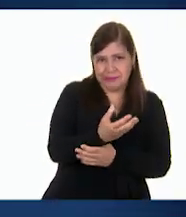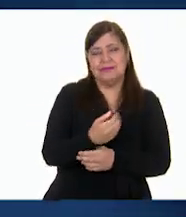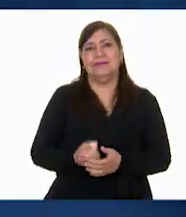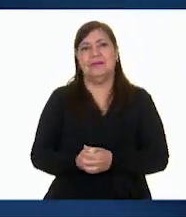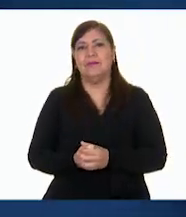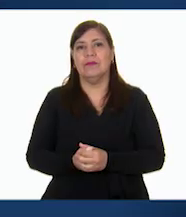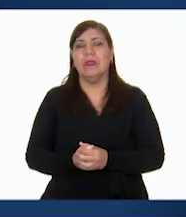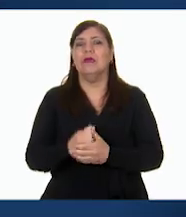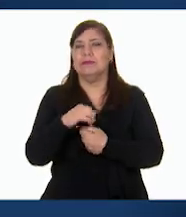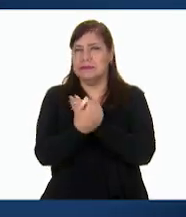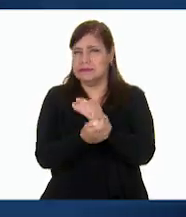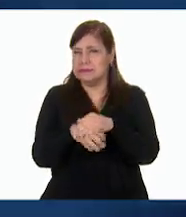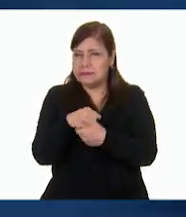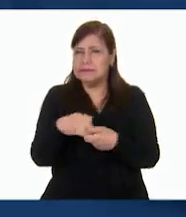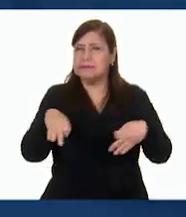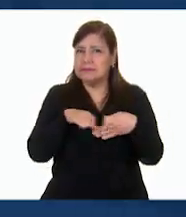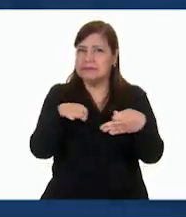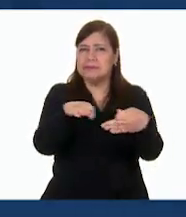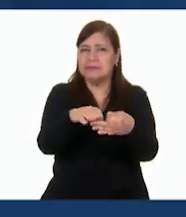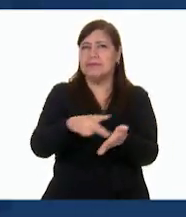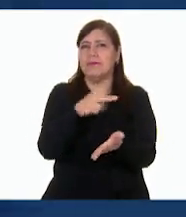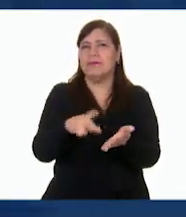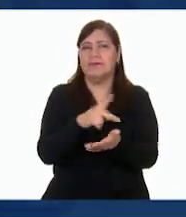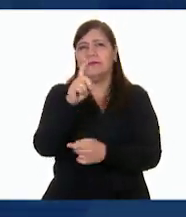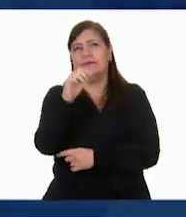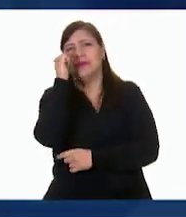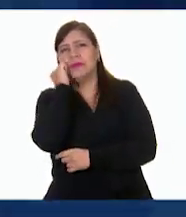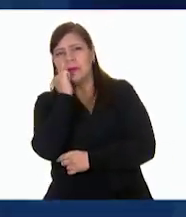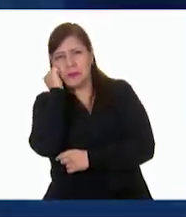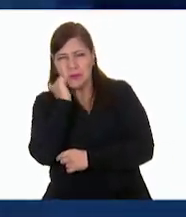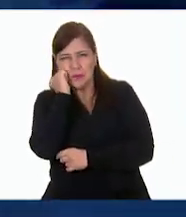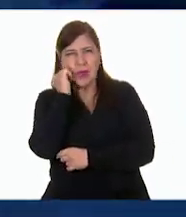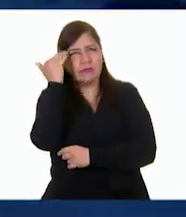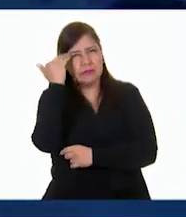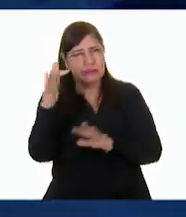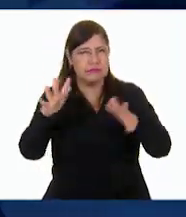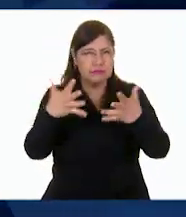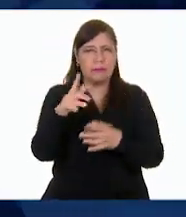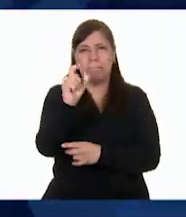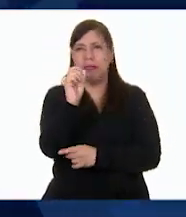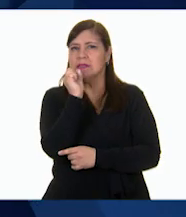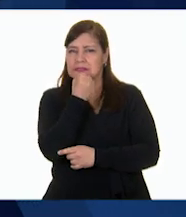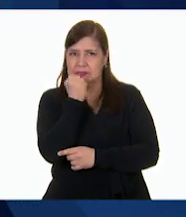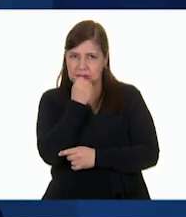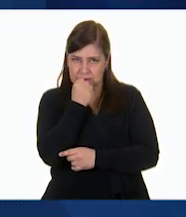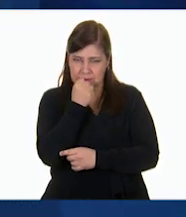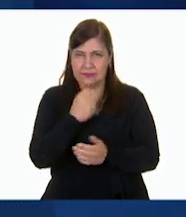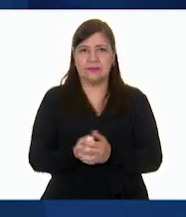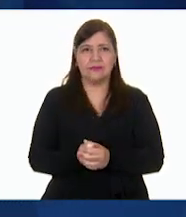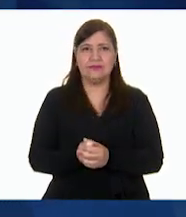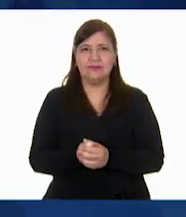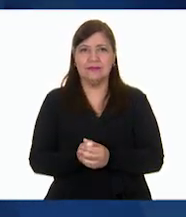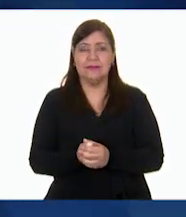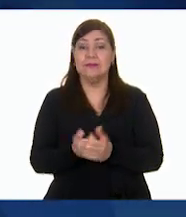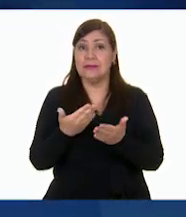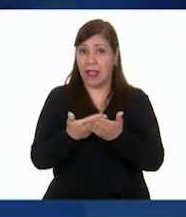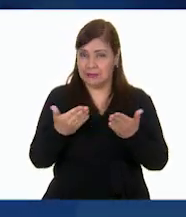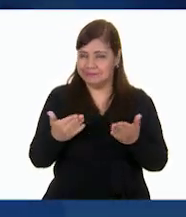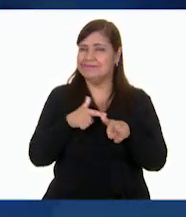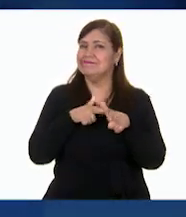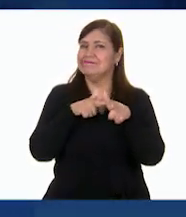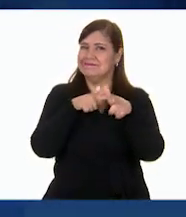cubrebocas. Lava tus manos frecuentemente con agua y con jabón, por lo menos durante 20 segundos. Ahora